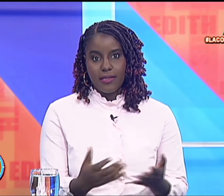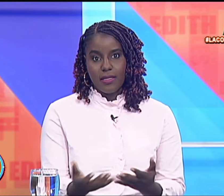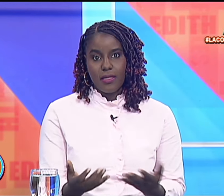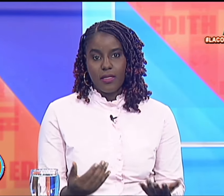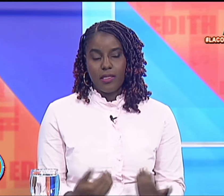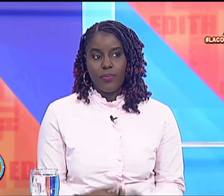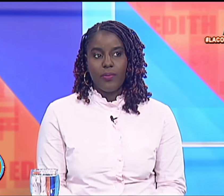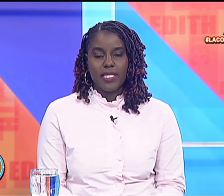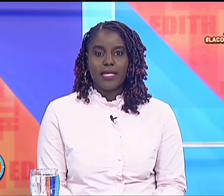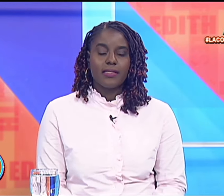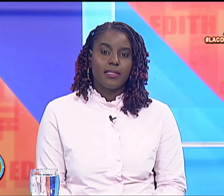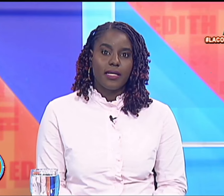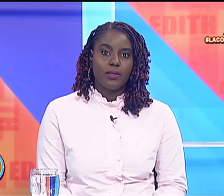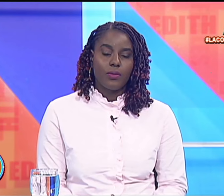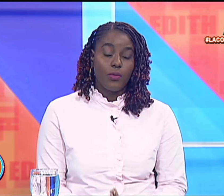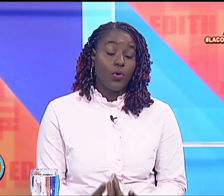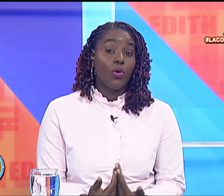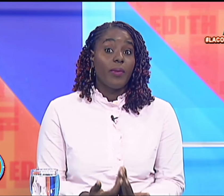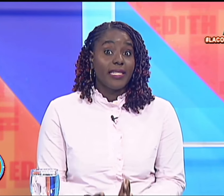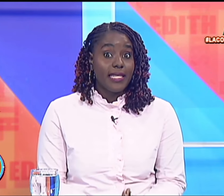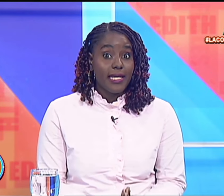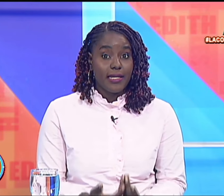comerciales y diplomáticas